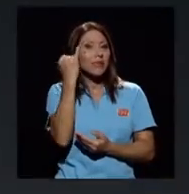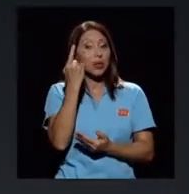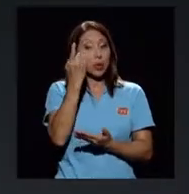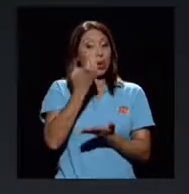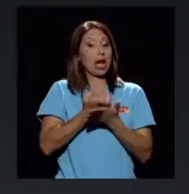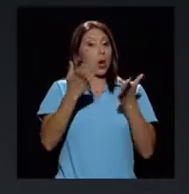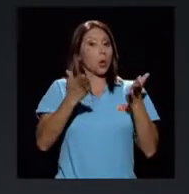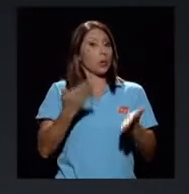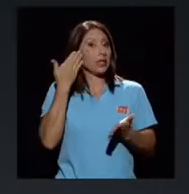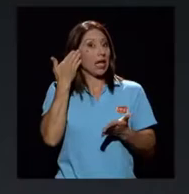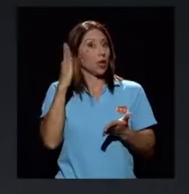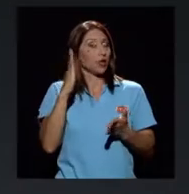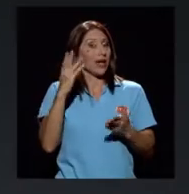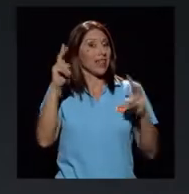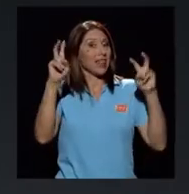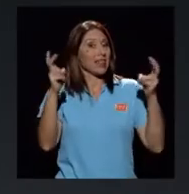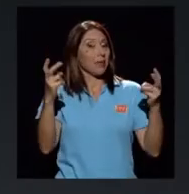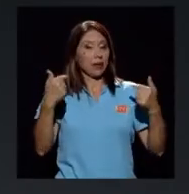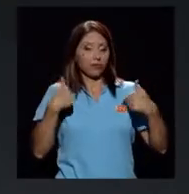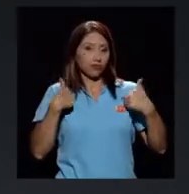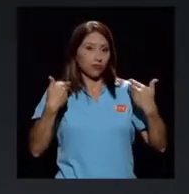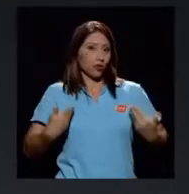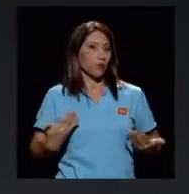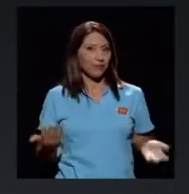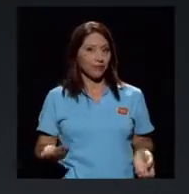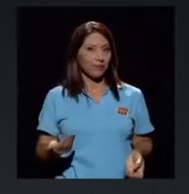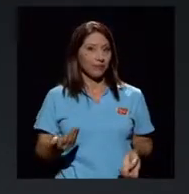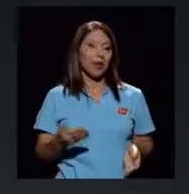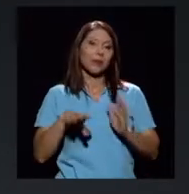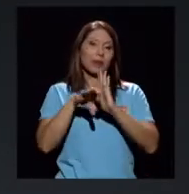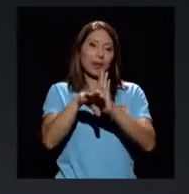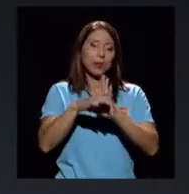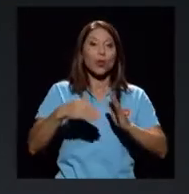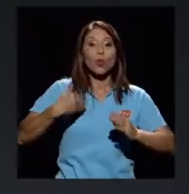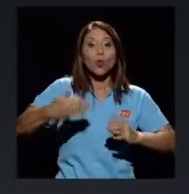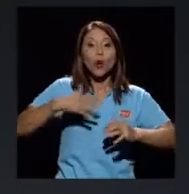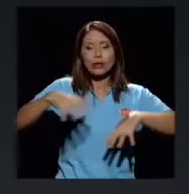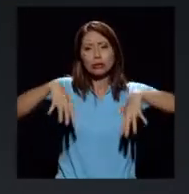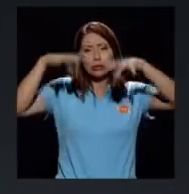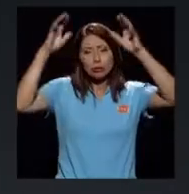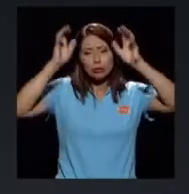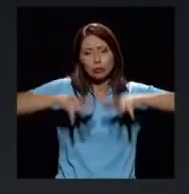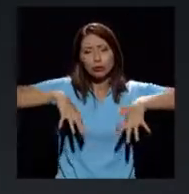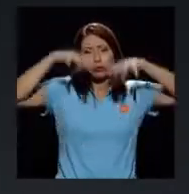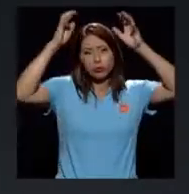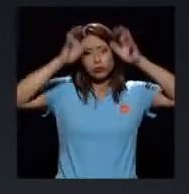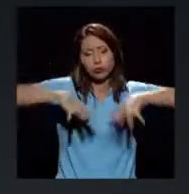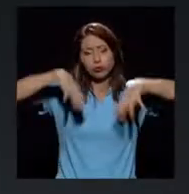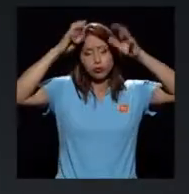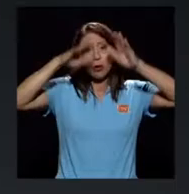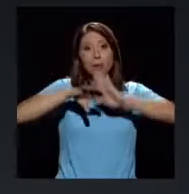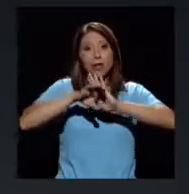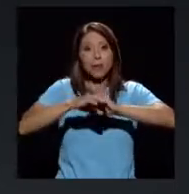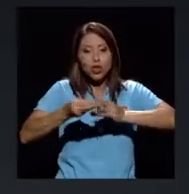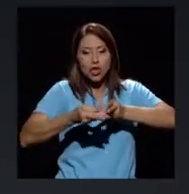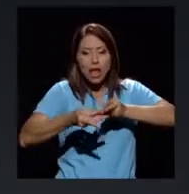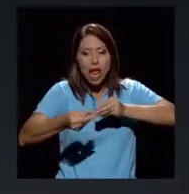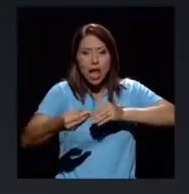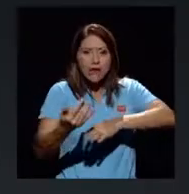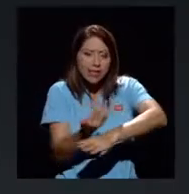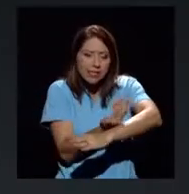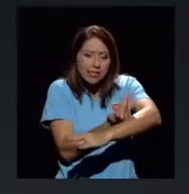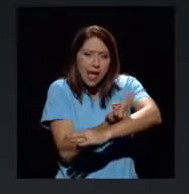yo, es que cuando llueve mucho y si la tierra tiene zacate, pues el agua se